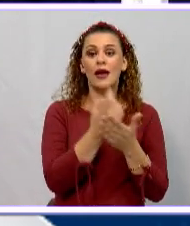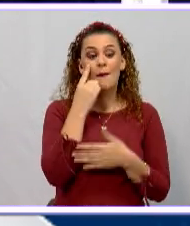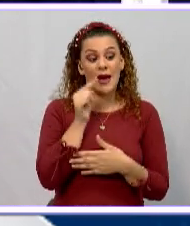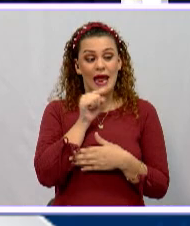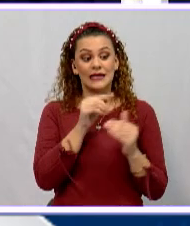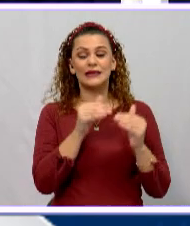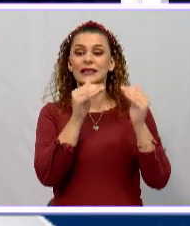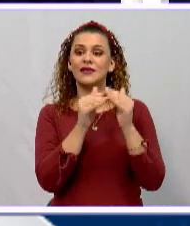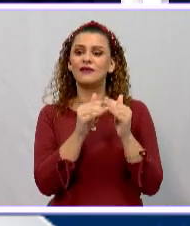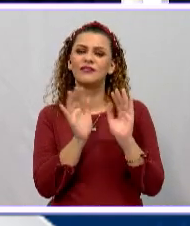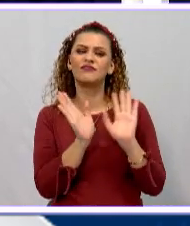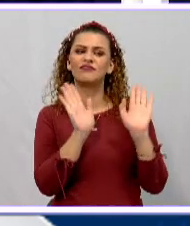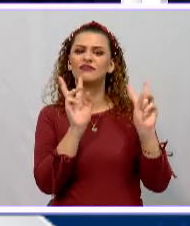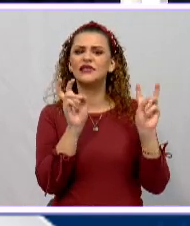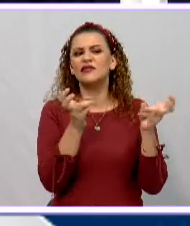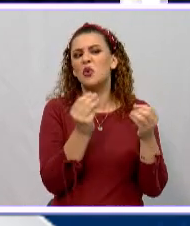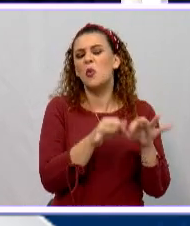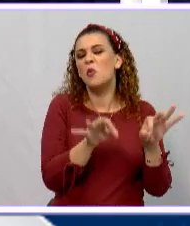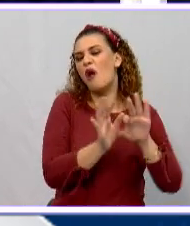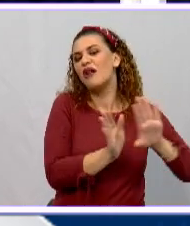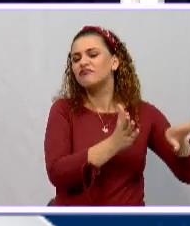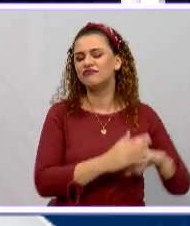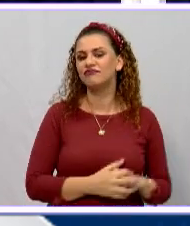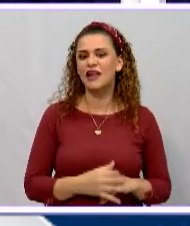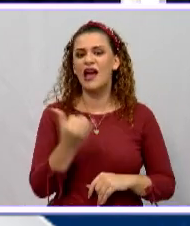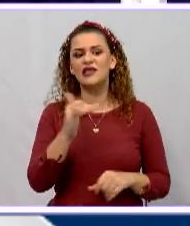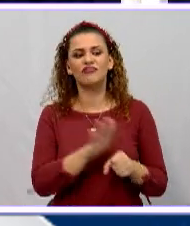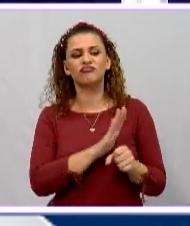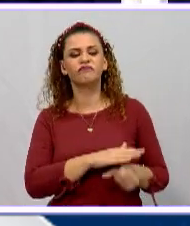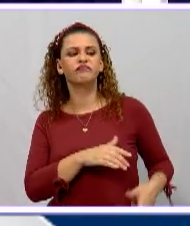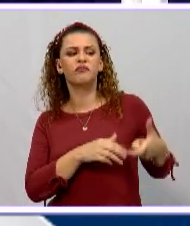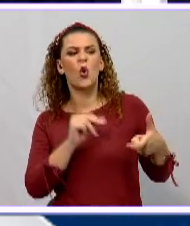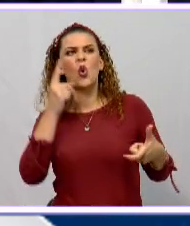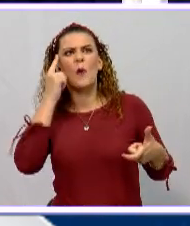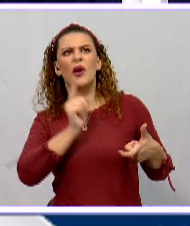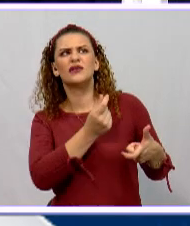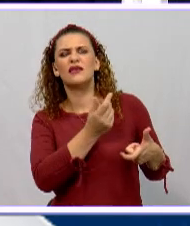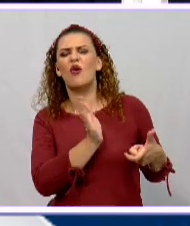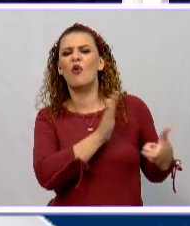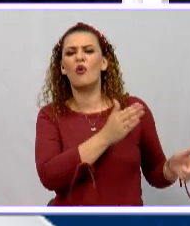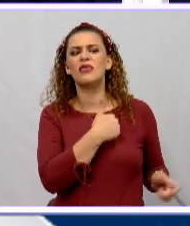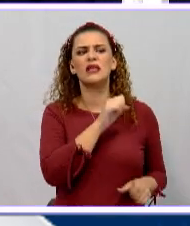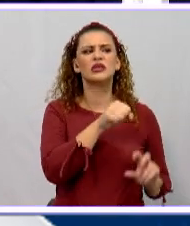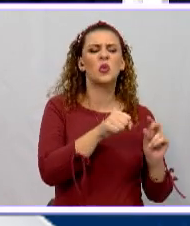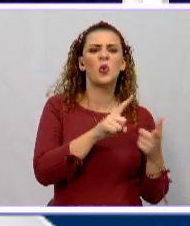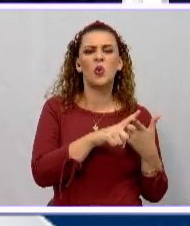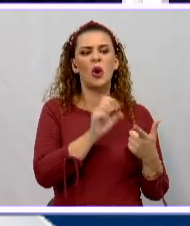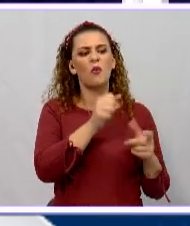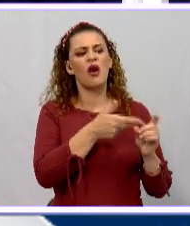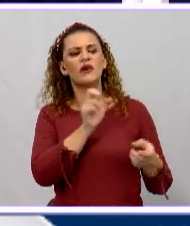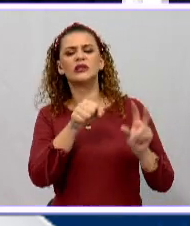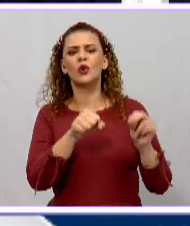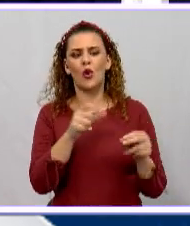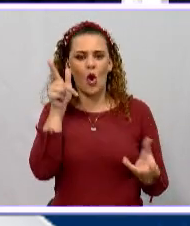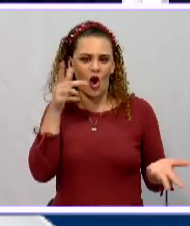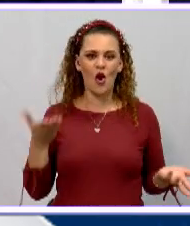este nivel deja de ser tema ni siquiera piensan si si tienen dinero no si se pueden retirar no